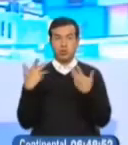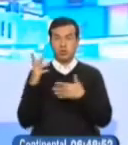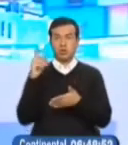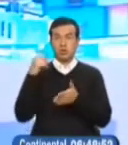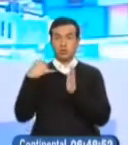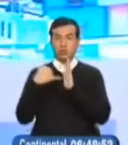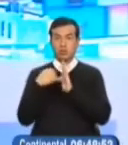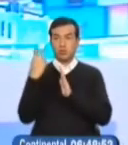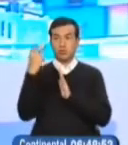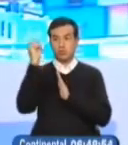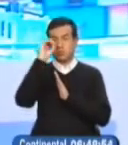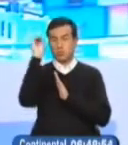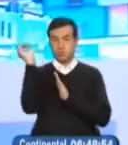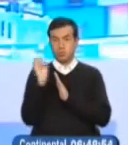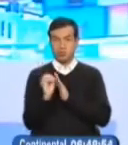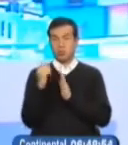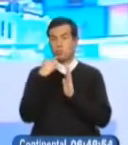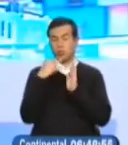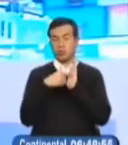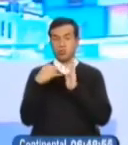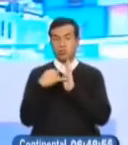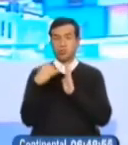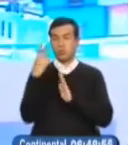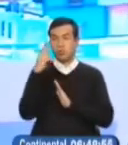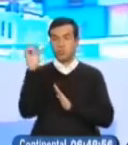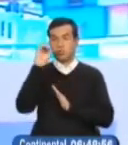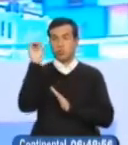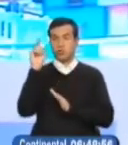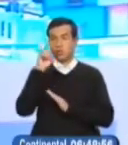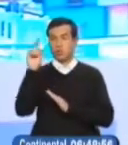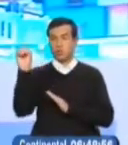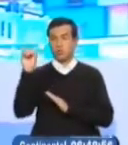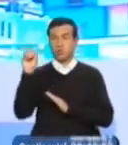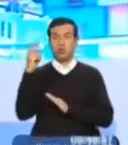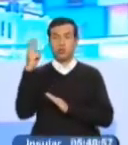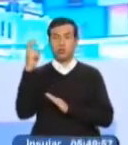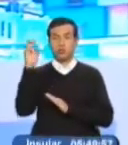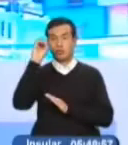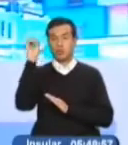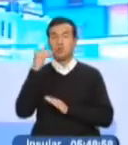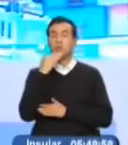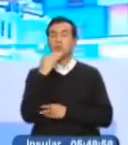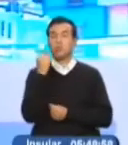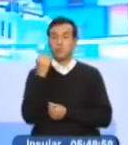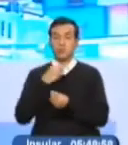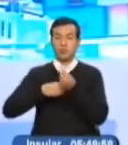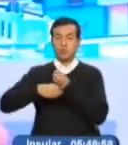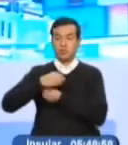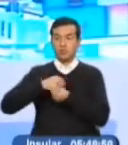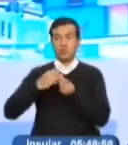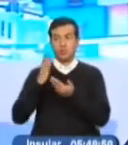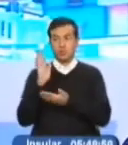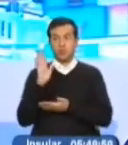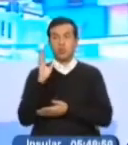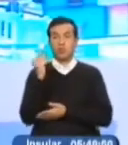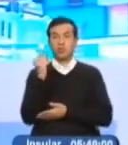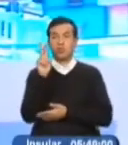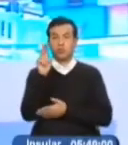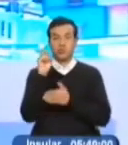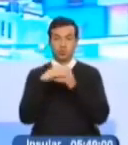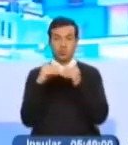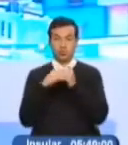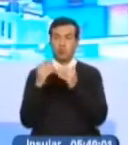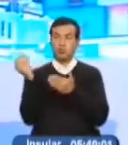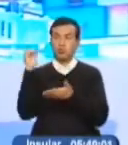con tarifa 12% del IVA, es decir, tiene un costo de 100 y el IVA es 12, nosotros le restituimos, si ha sido con dinero electrónico,